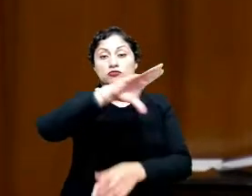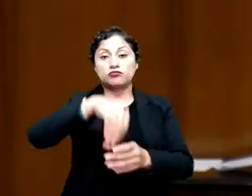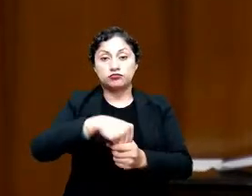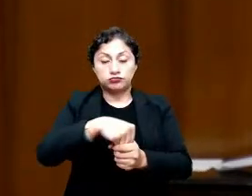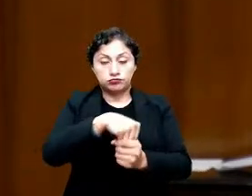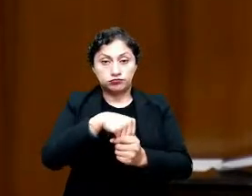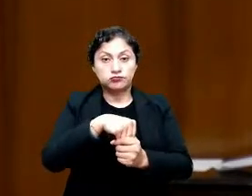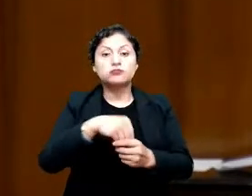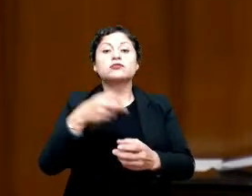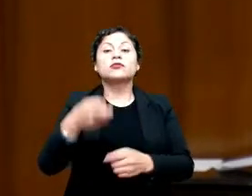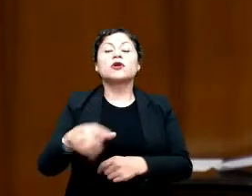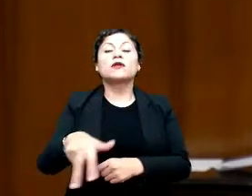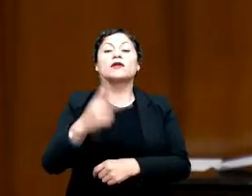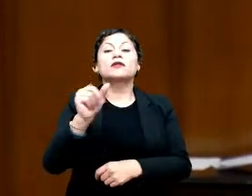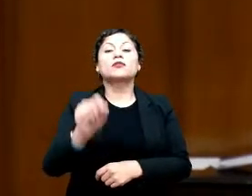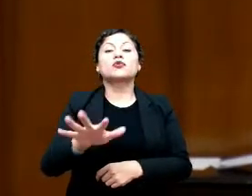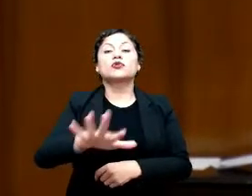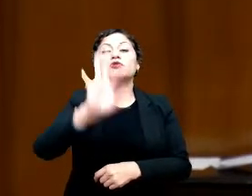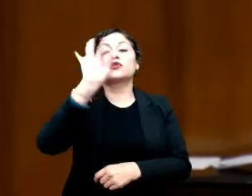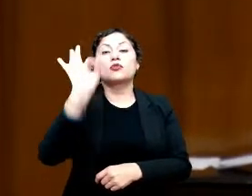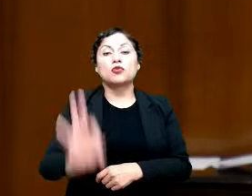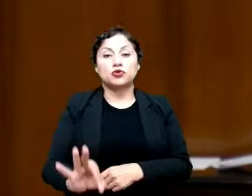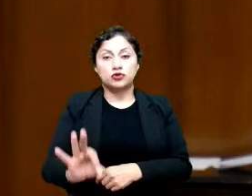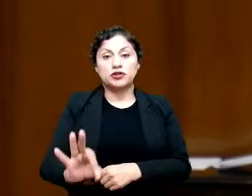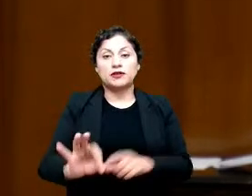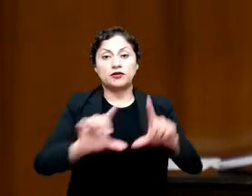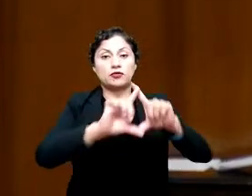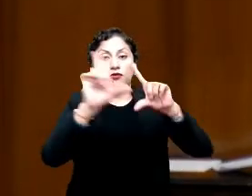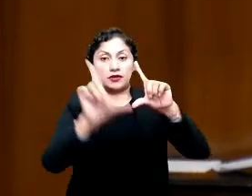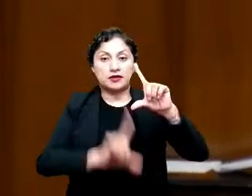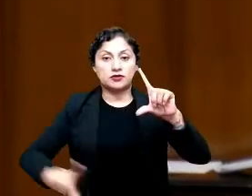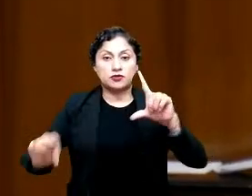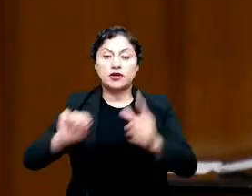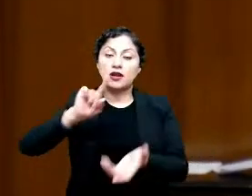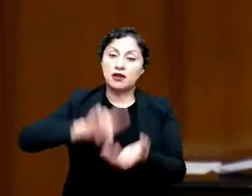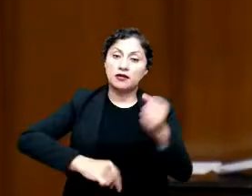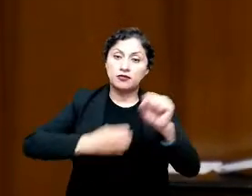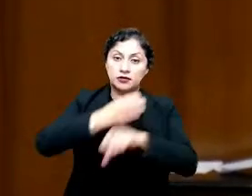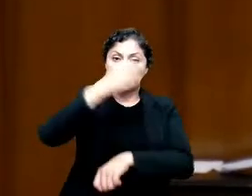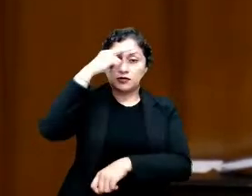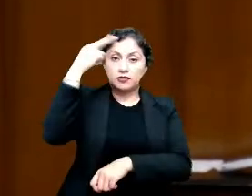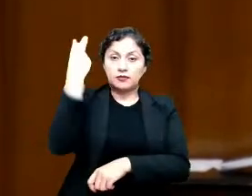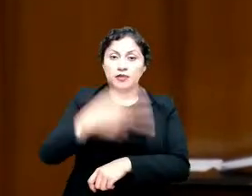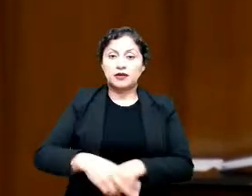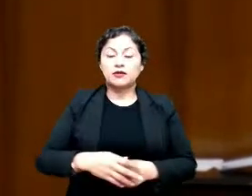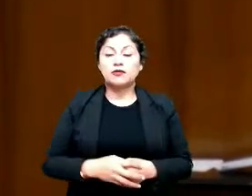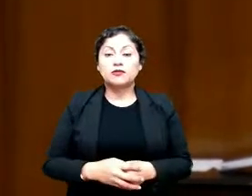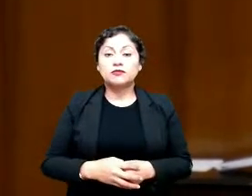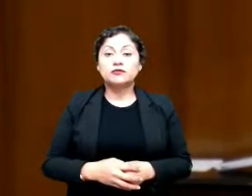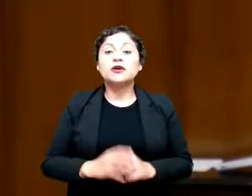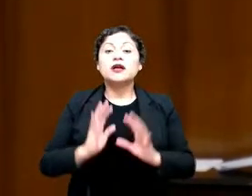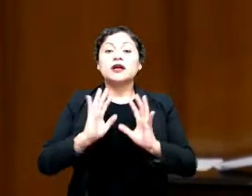el 13.5% del total nacional. Se generaron